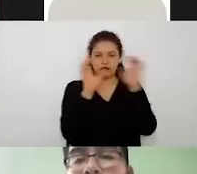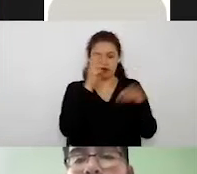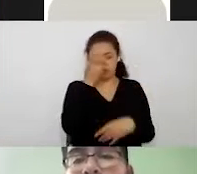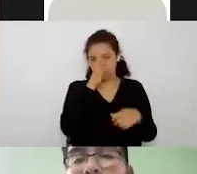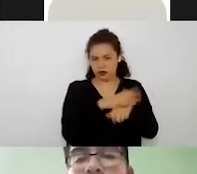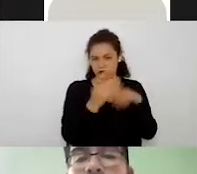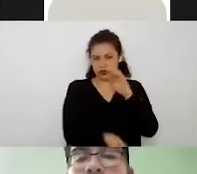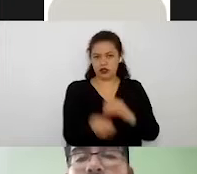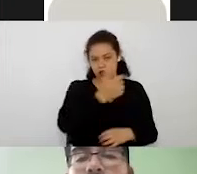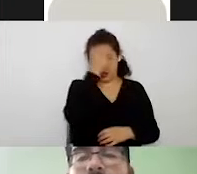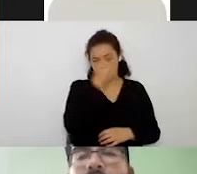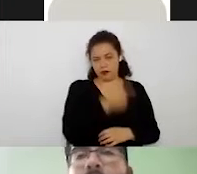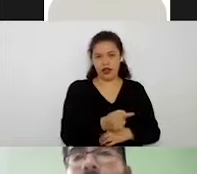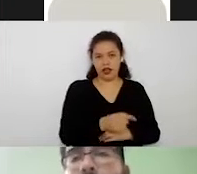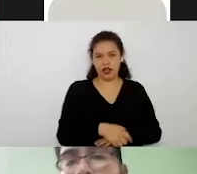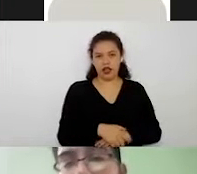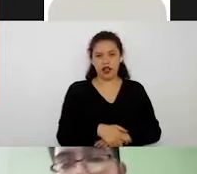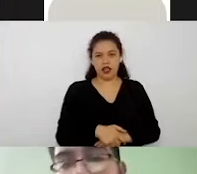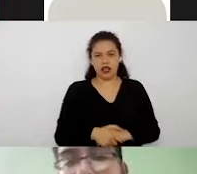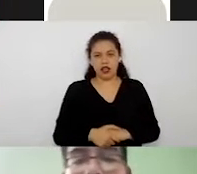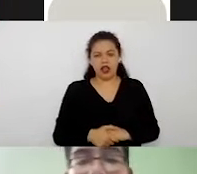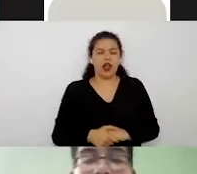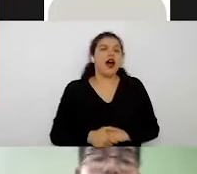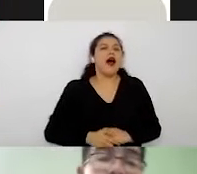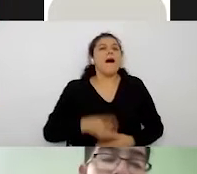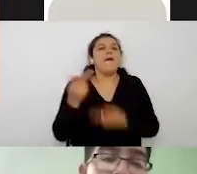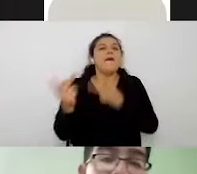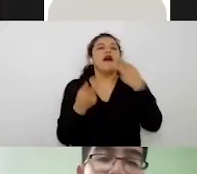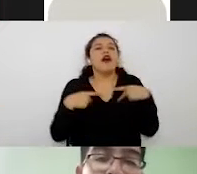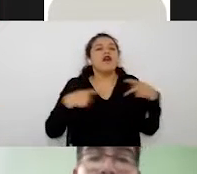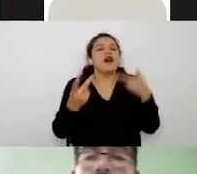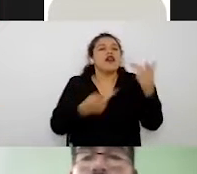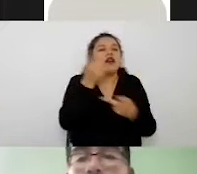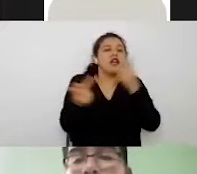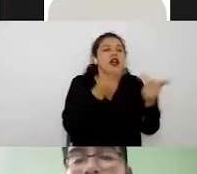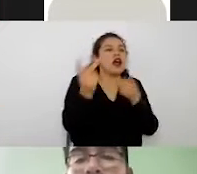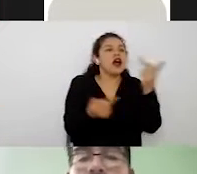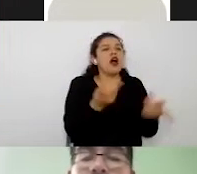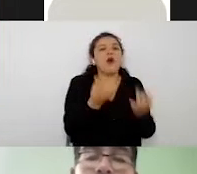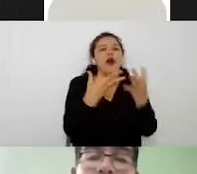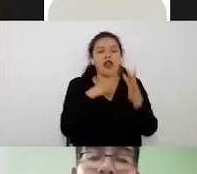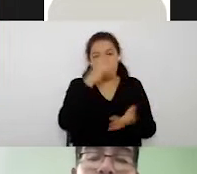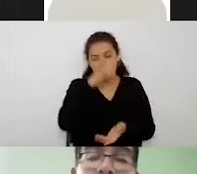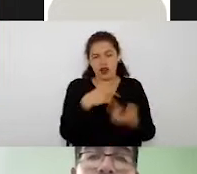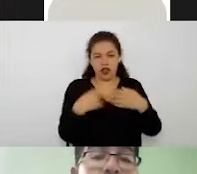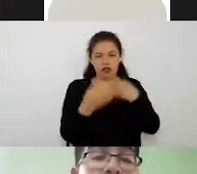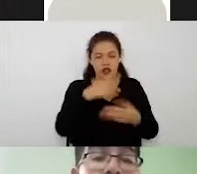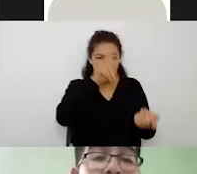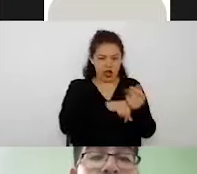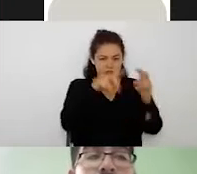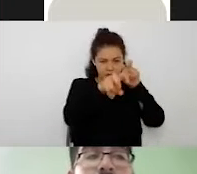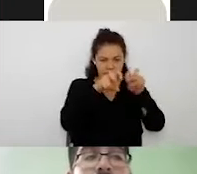principal responsable de llevar a cabo el censo para saber que todas las personas que se encontraban en el edificio estén afuera